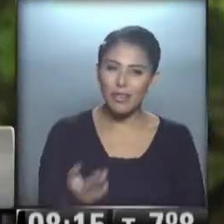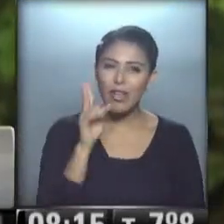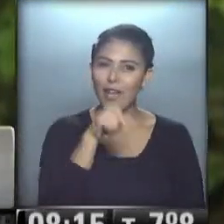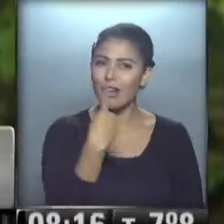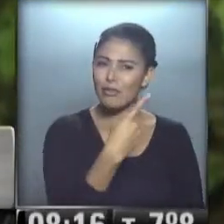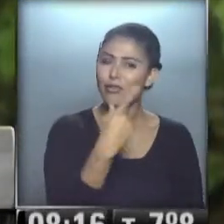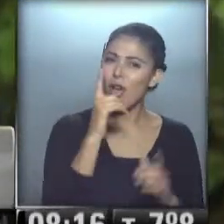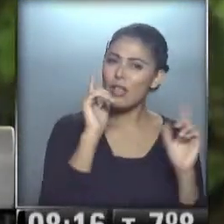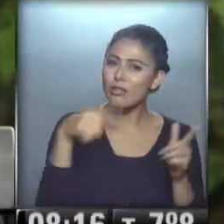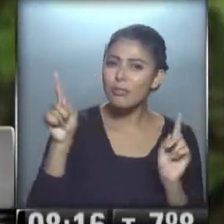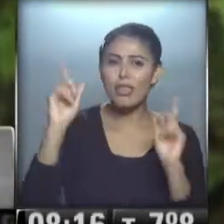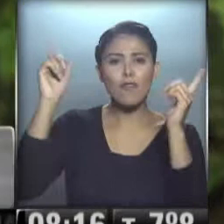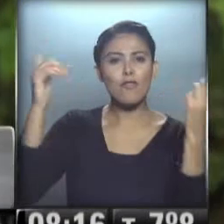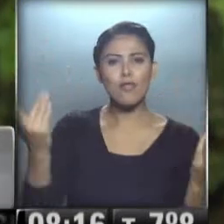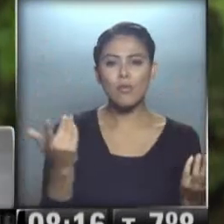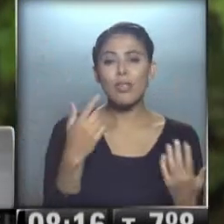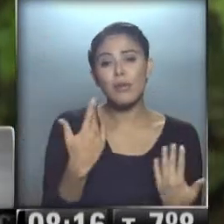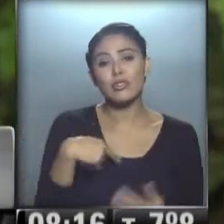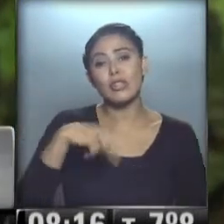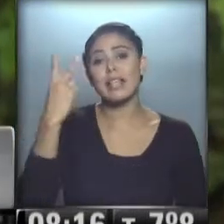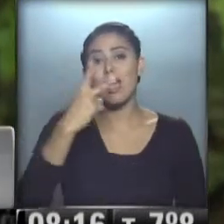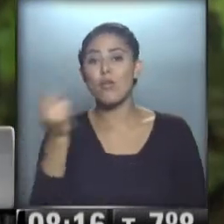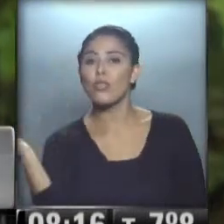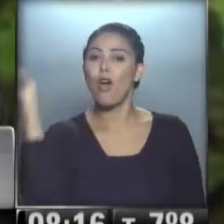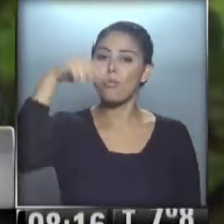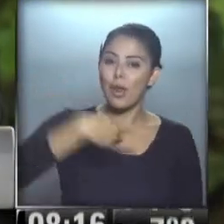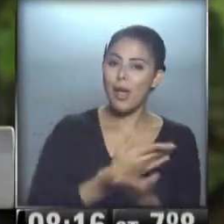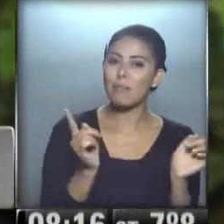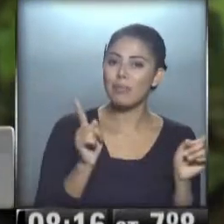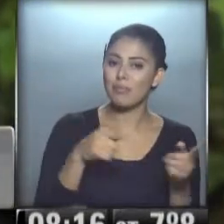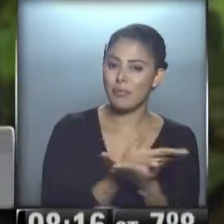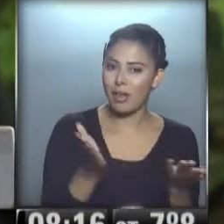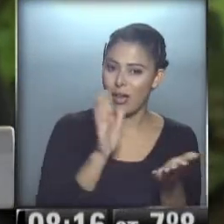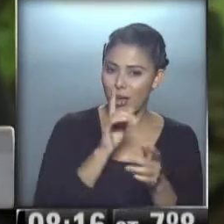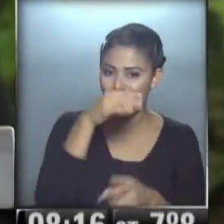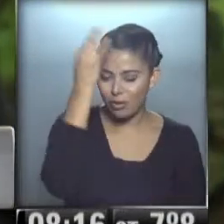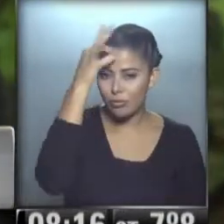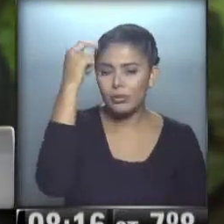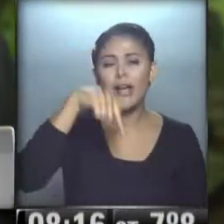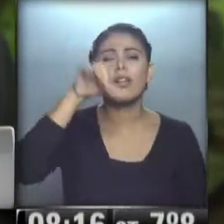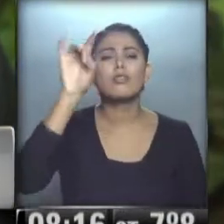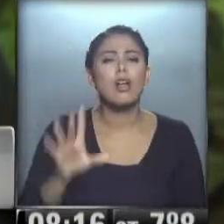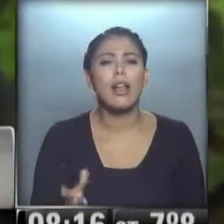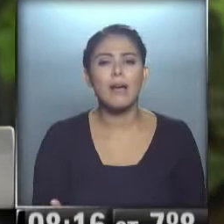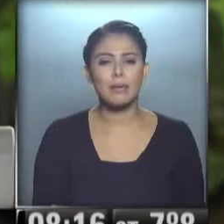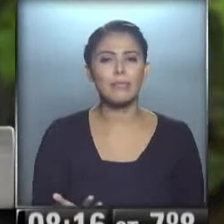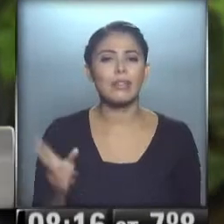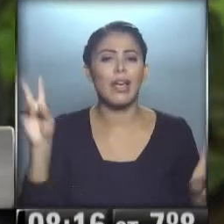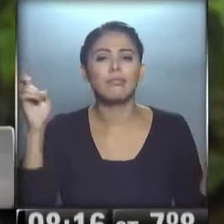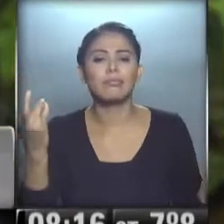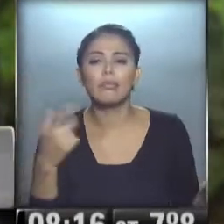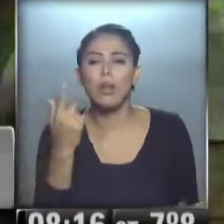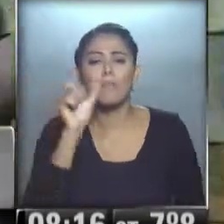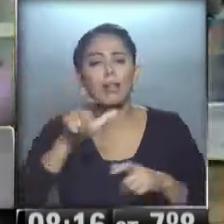vienen a vernos y por eso nos permite hacer una segunda temporada. Digo, acá no solamente corre la cuestión de que, bueno,